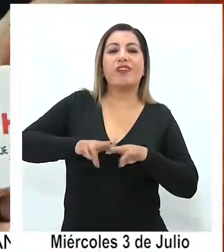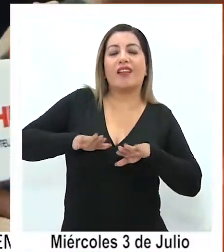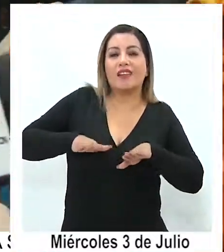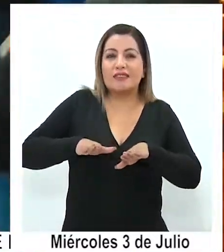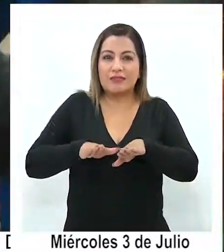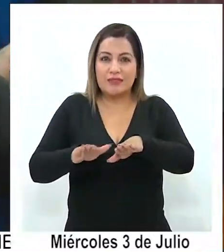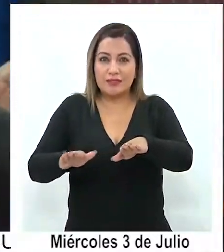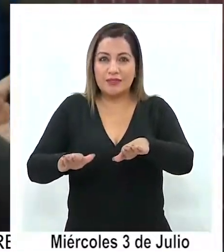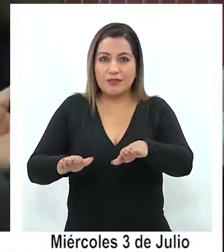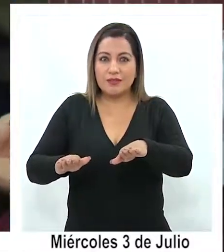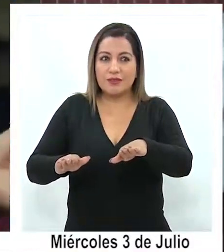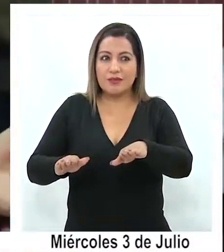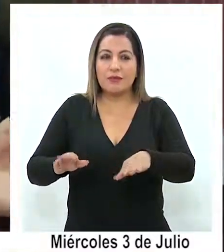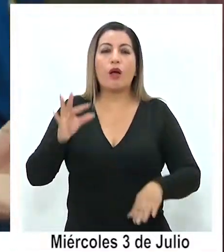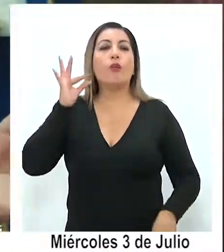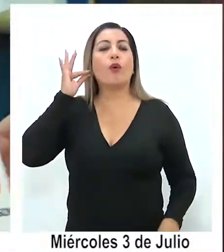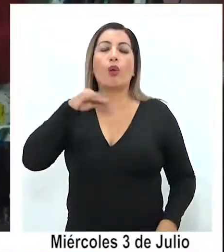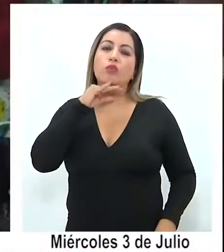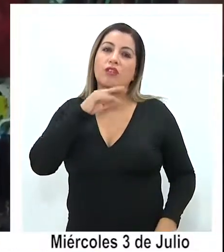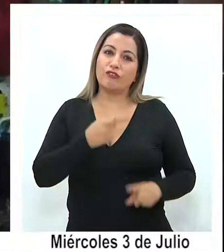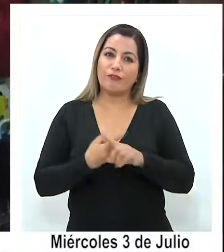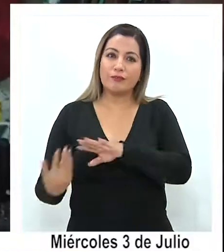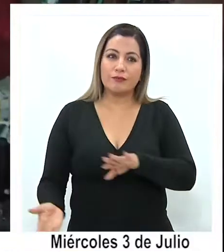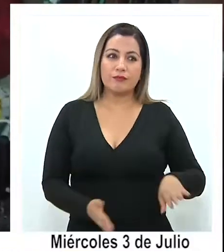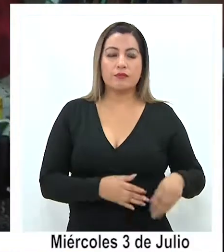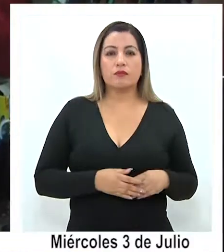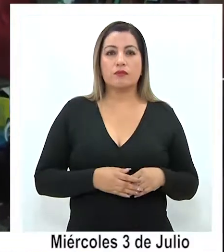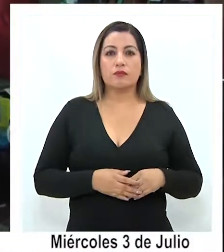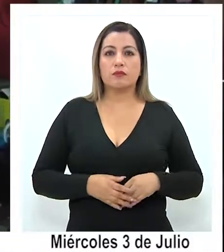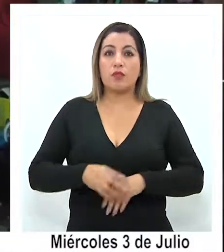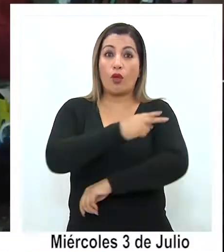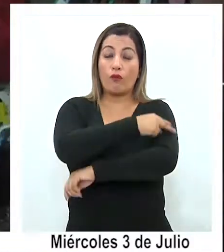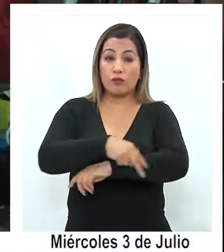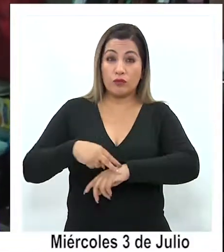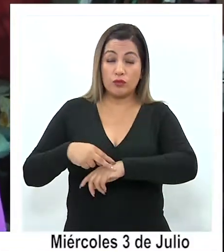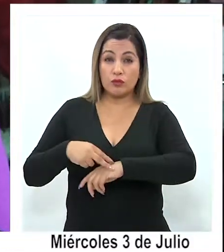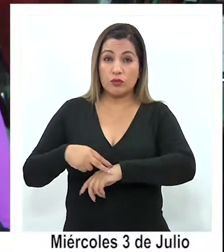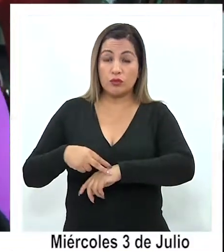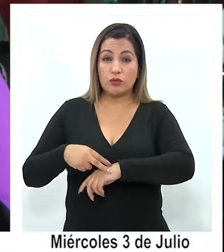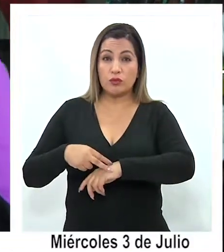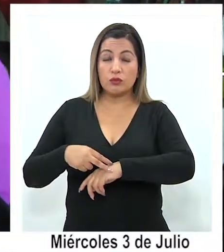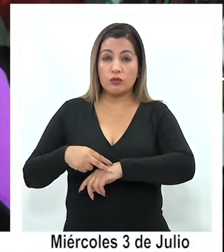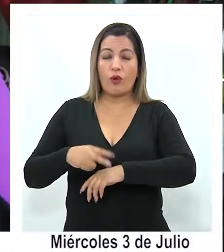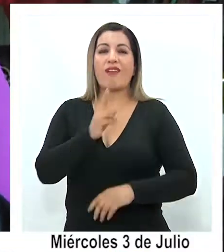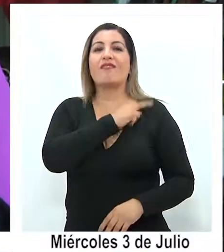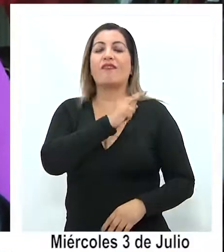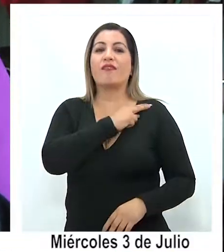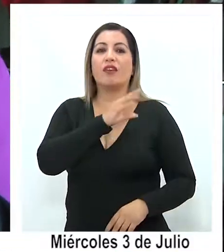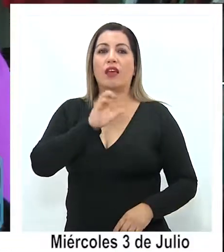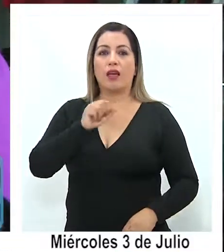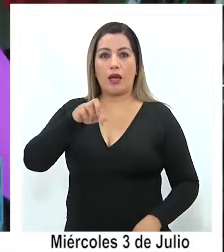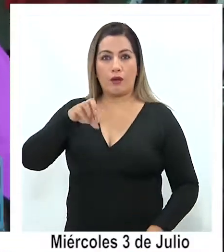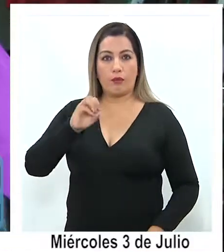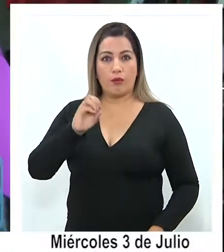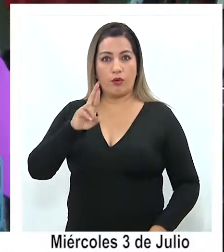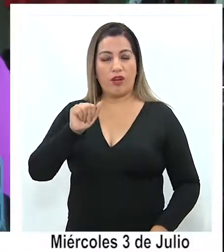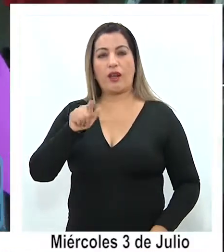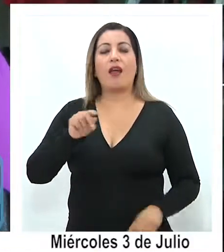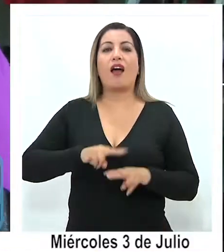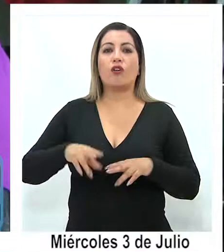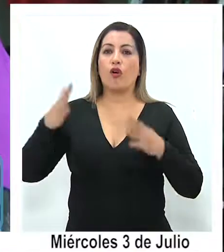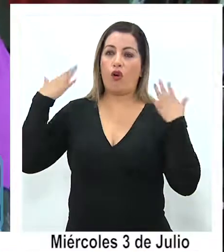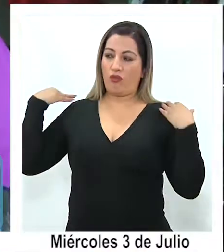niñas puedan volver a usar. Hago los buzos de los bailes, los caporales, hago las